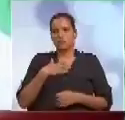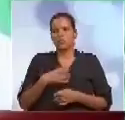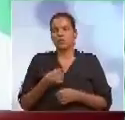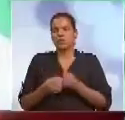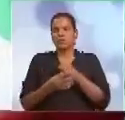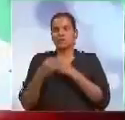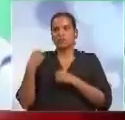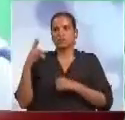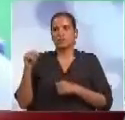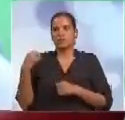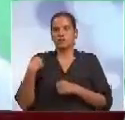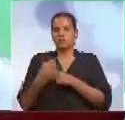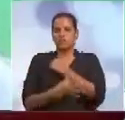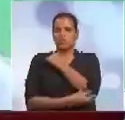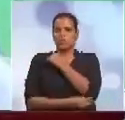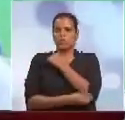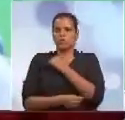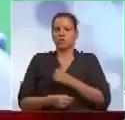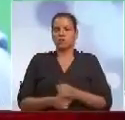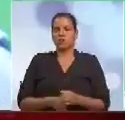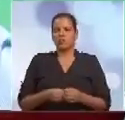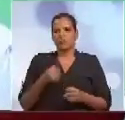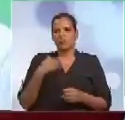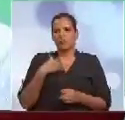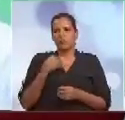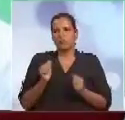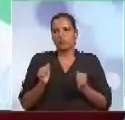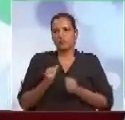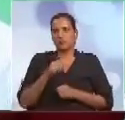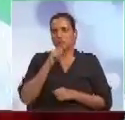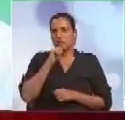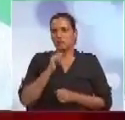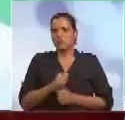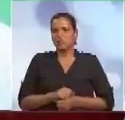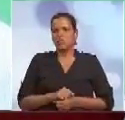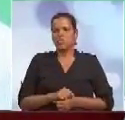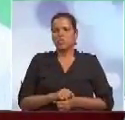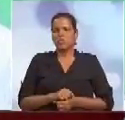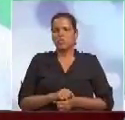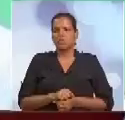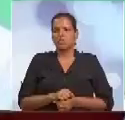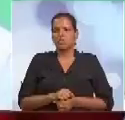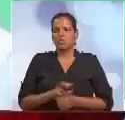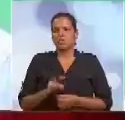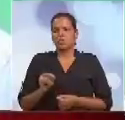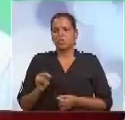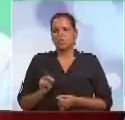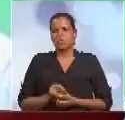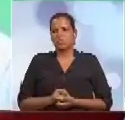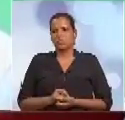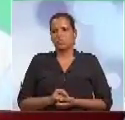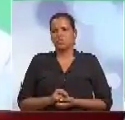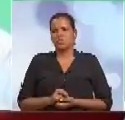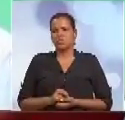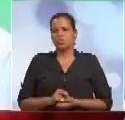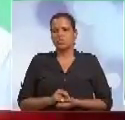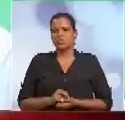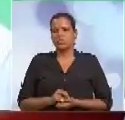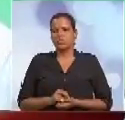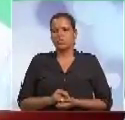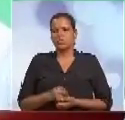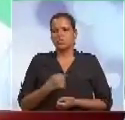persona de tercera edad. ¿Nunca ha estado afiliado? No, no, mi amor, no. ¿Qué espera de esta